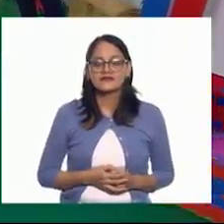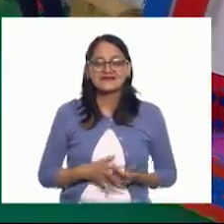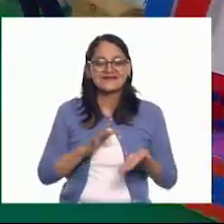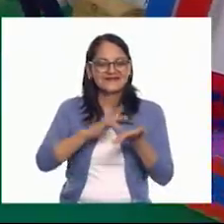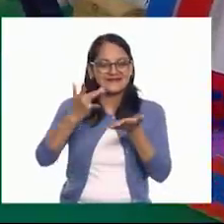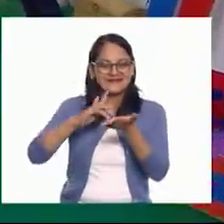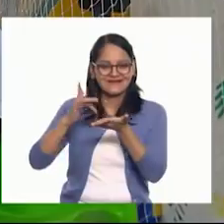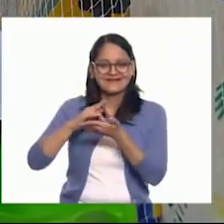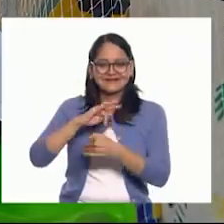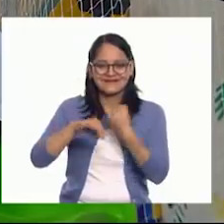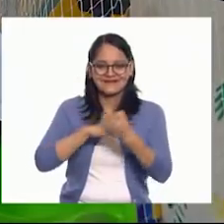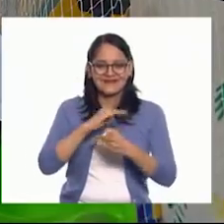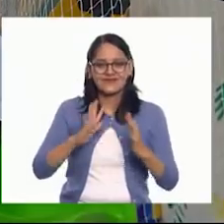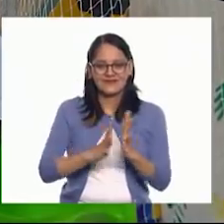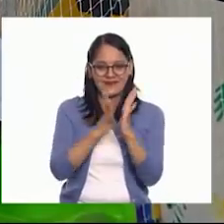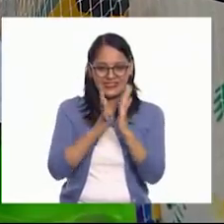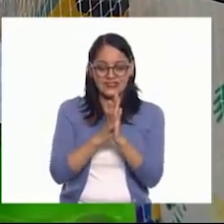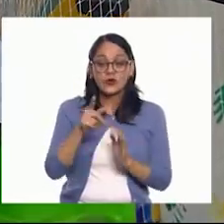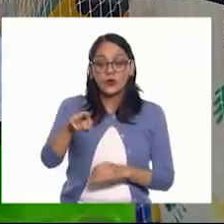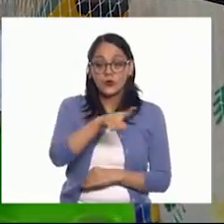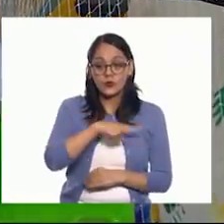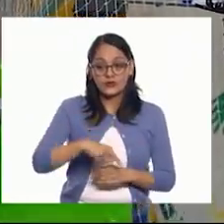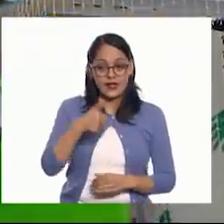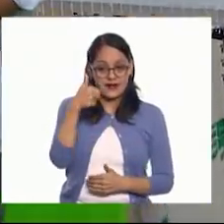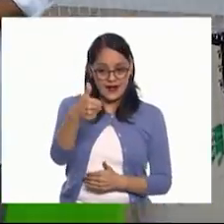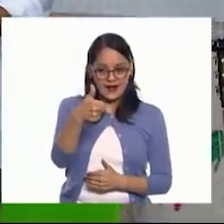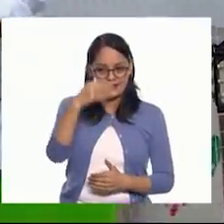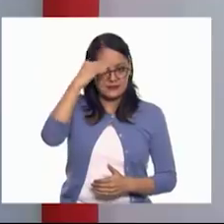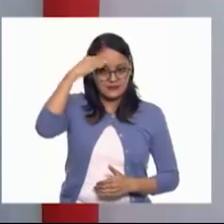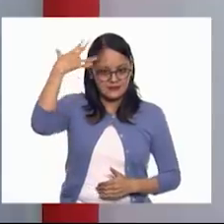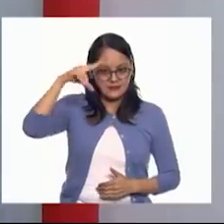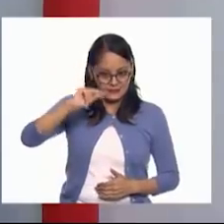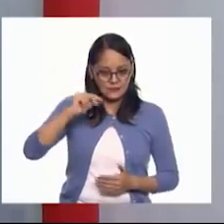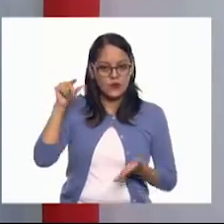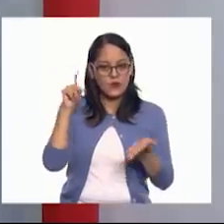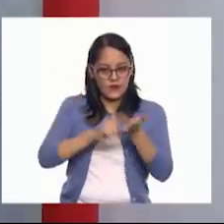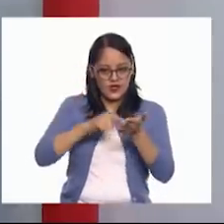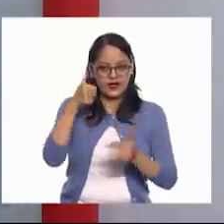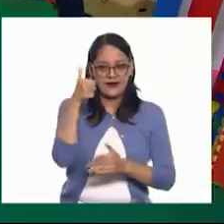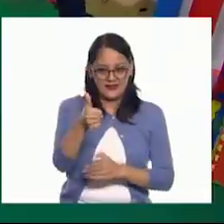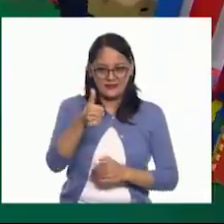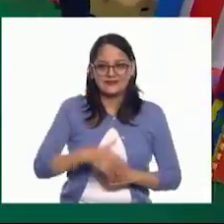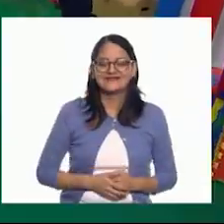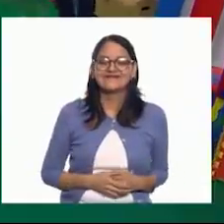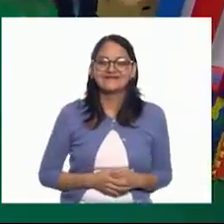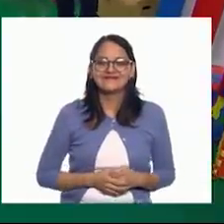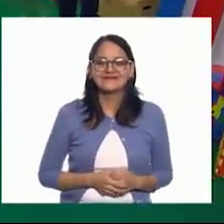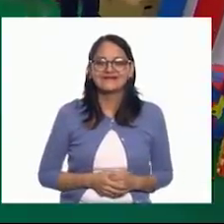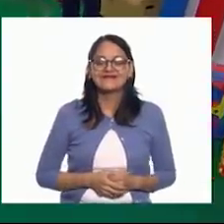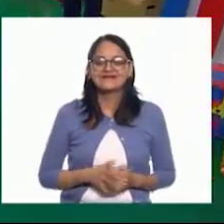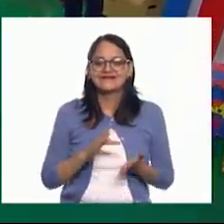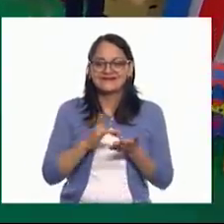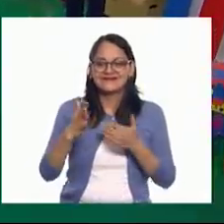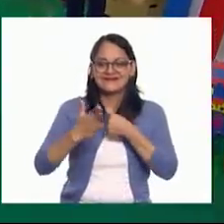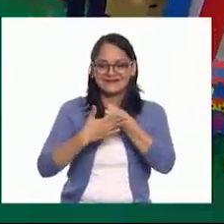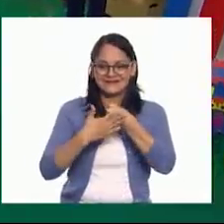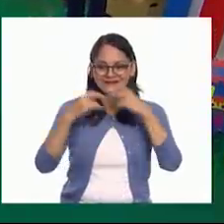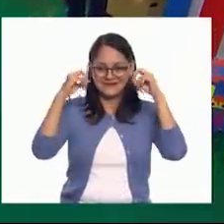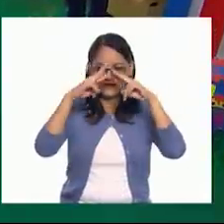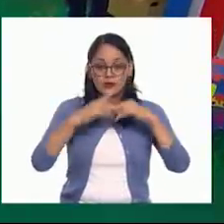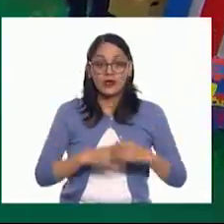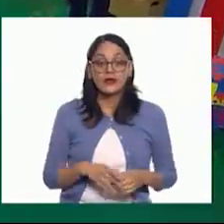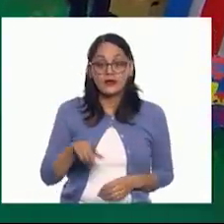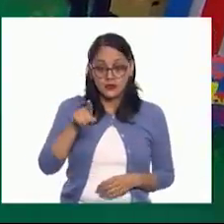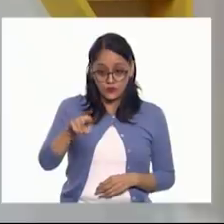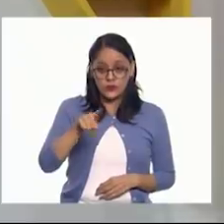Gracias por participar y no se olviden de su like. Hasta pronto. Hasta pronto. Y para ti,